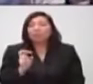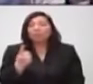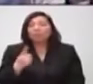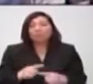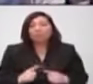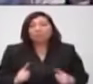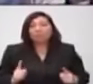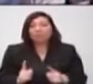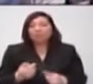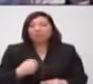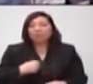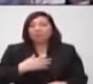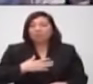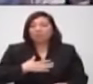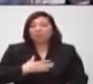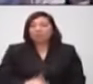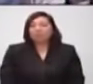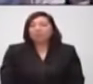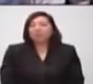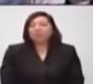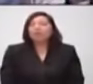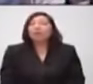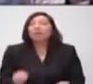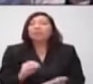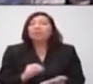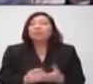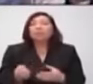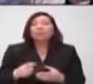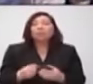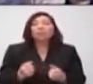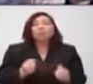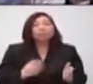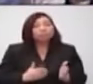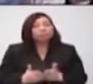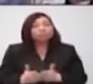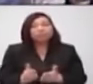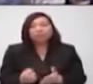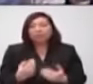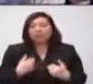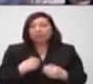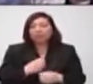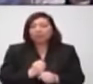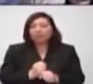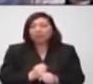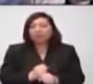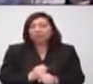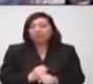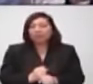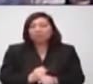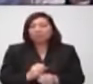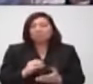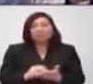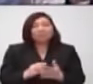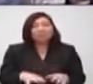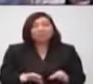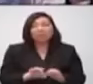cuadrado a los propietarios. Y además incorporan dos viaductos y tienen obras de infraestructura. Y lo más